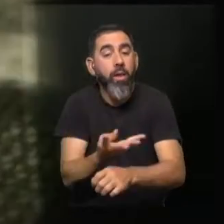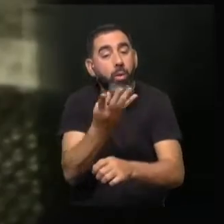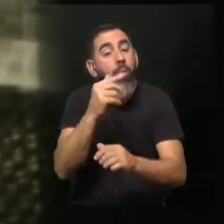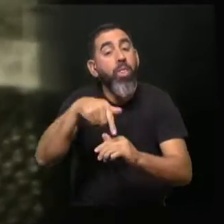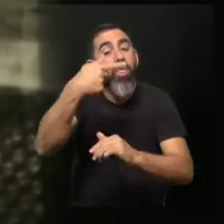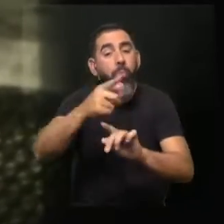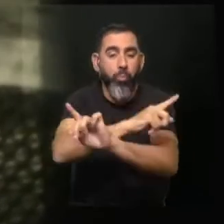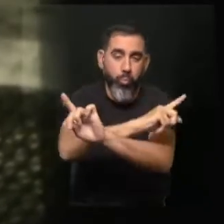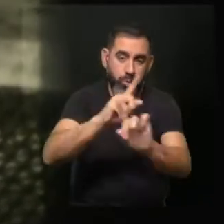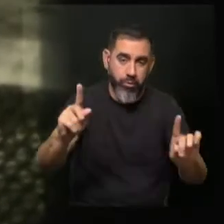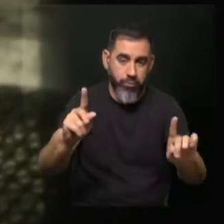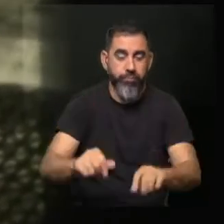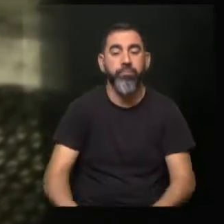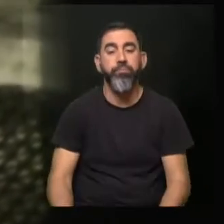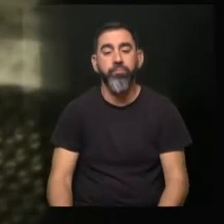tarde.